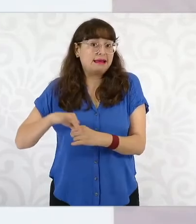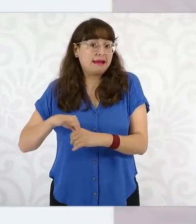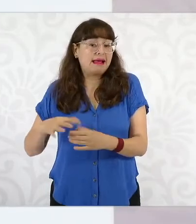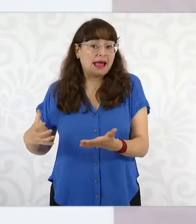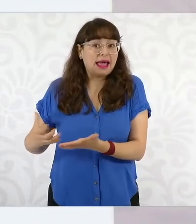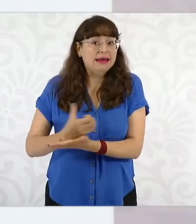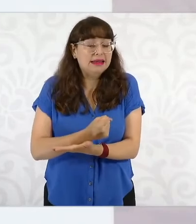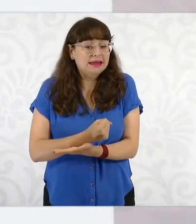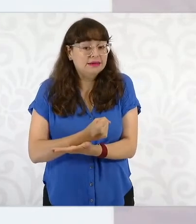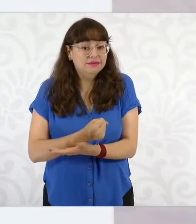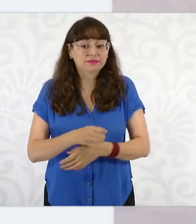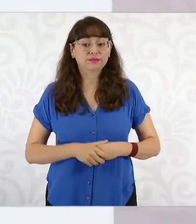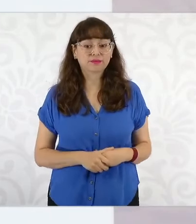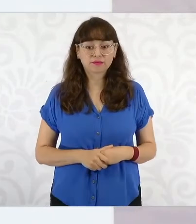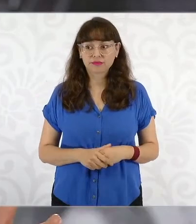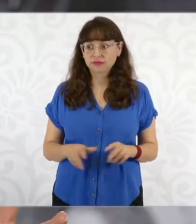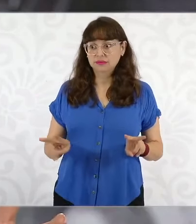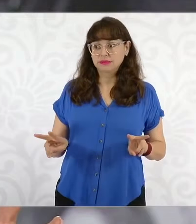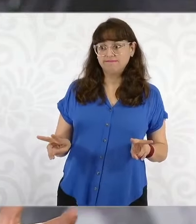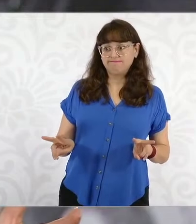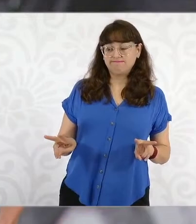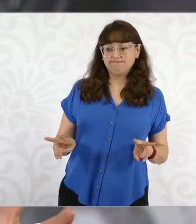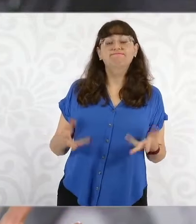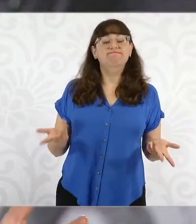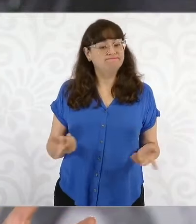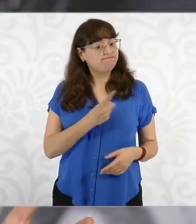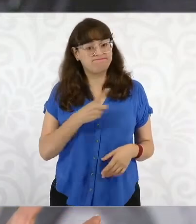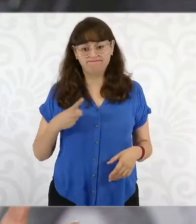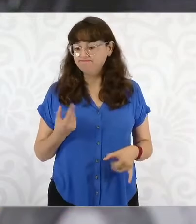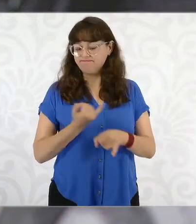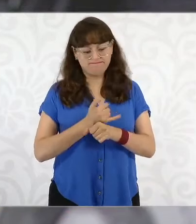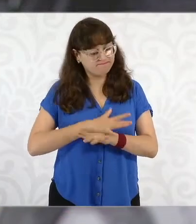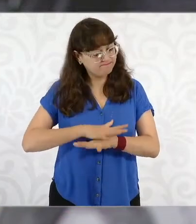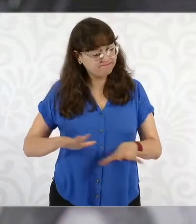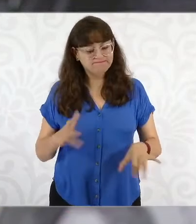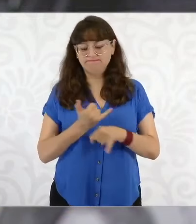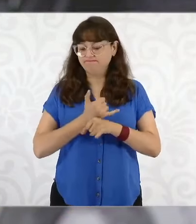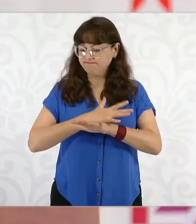Entonces, ¿qué hay que hacer ante eso? Primero, pues seguir informar.